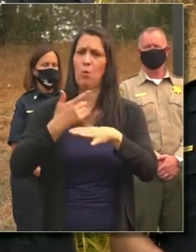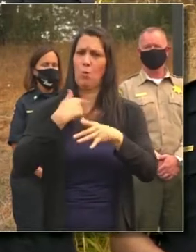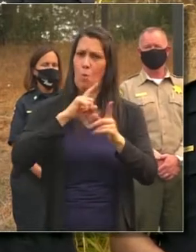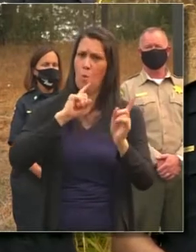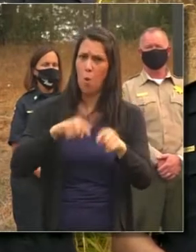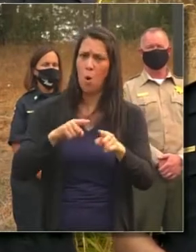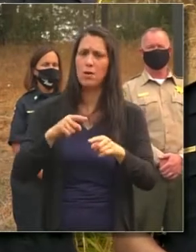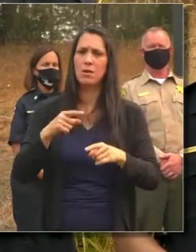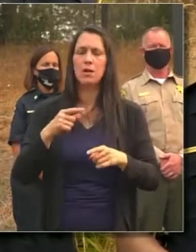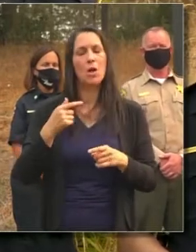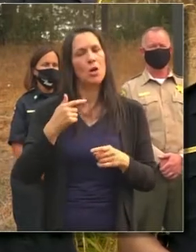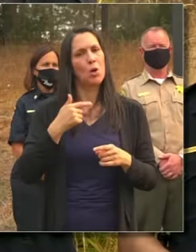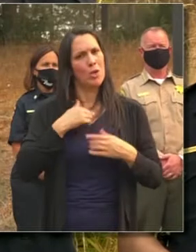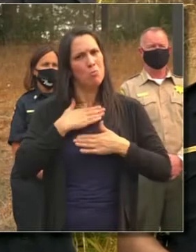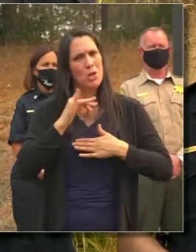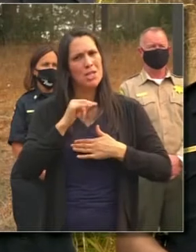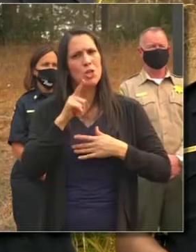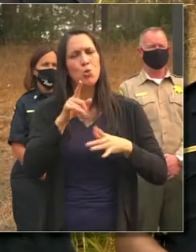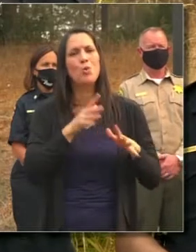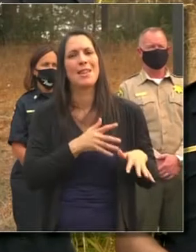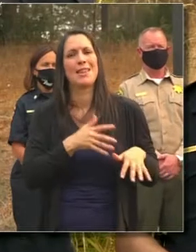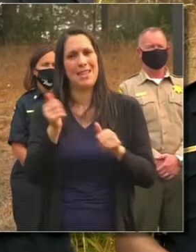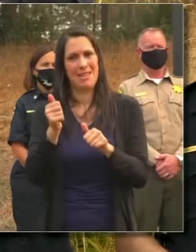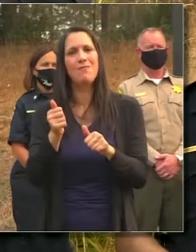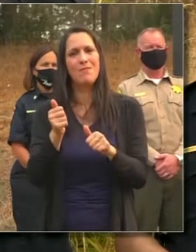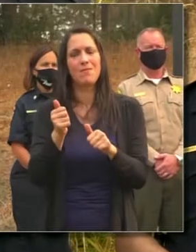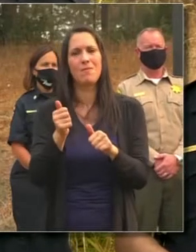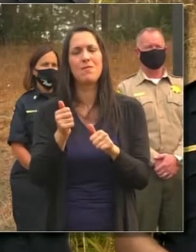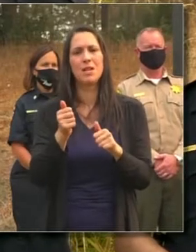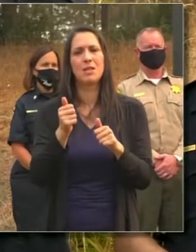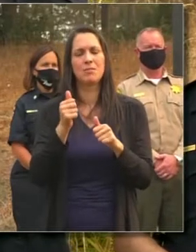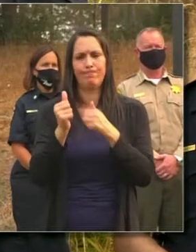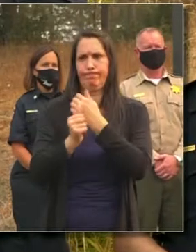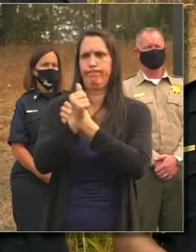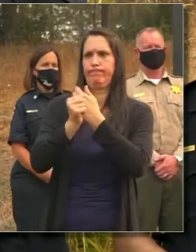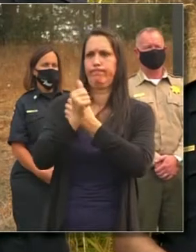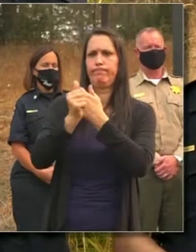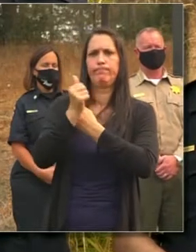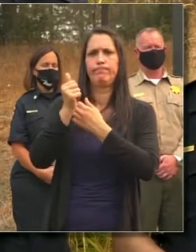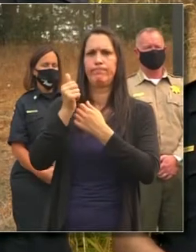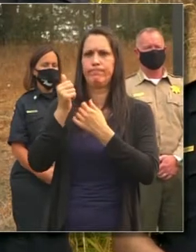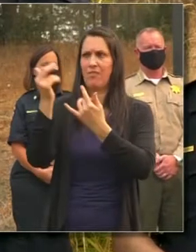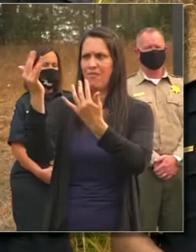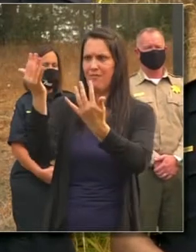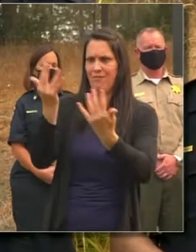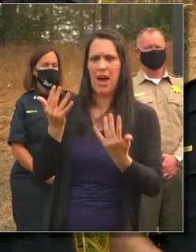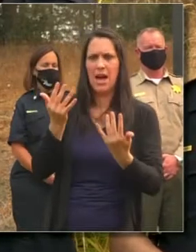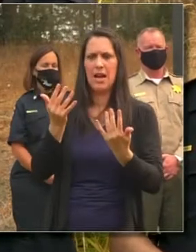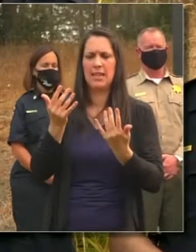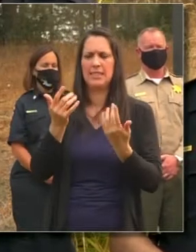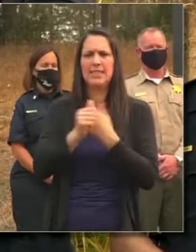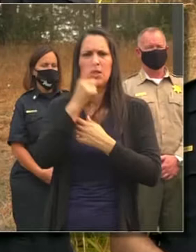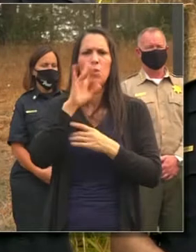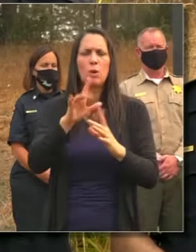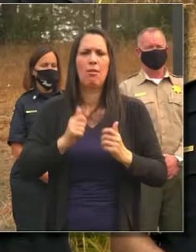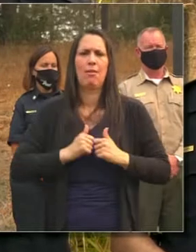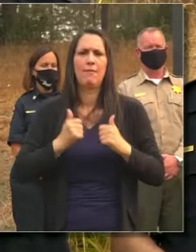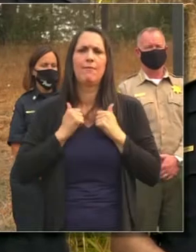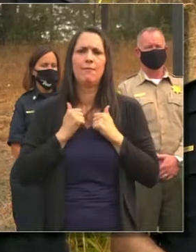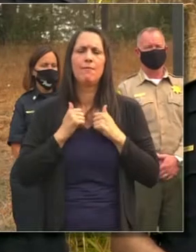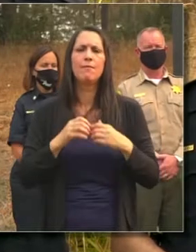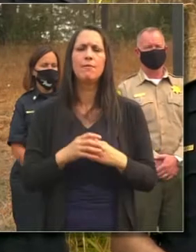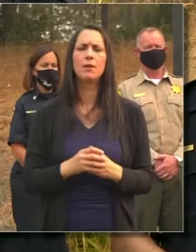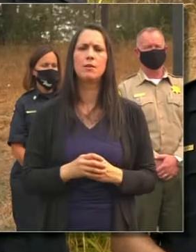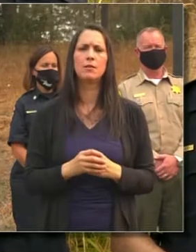vayan y evacuen cuando lo hacemos les pedimos que lo hagan es peligroso son condiciones difíciles obviamente que son de peligro